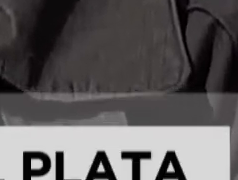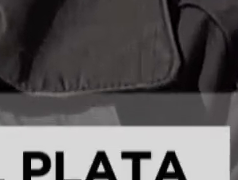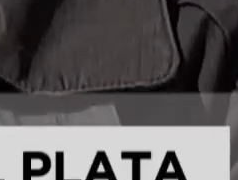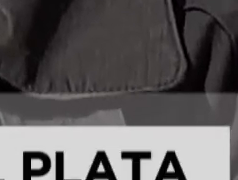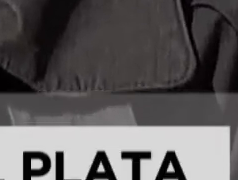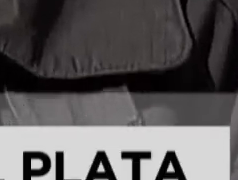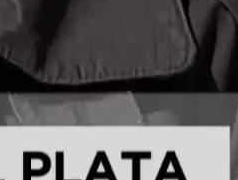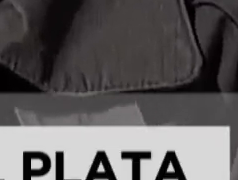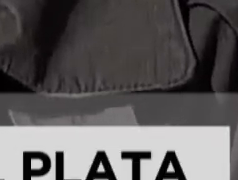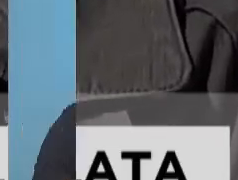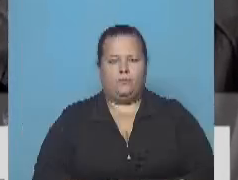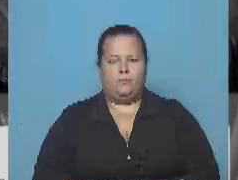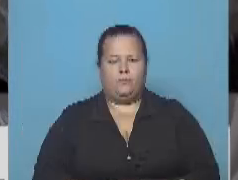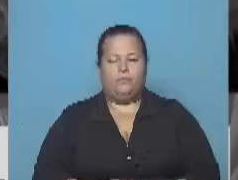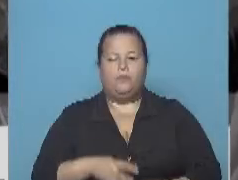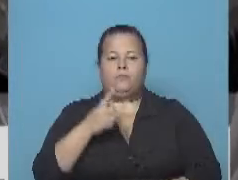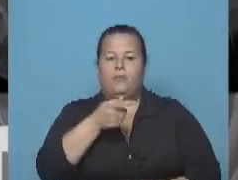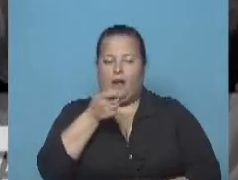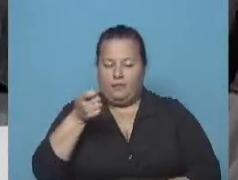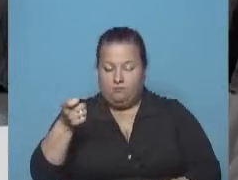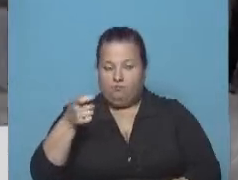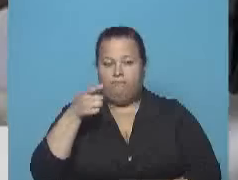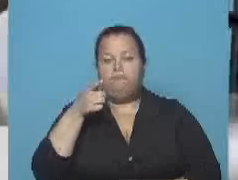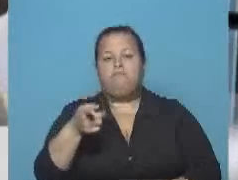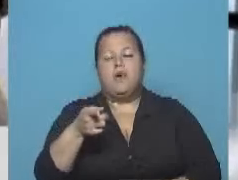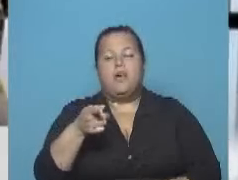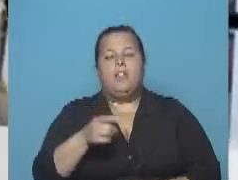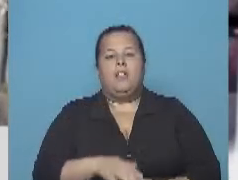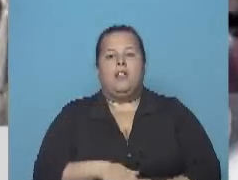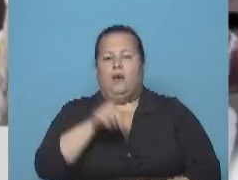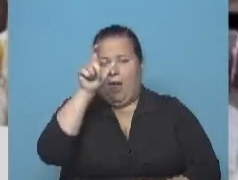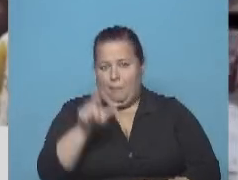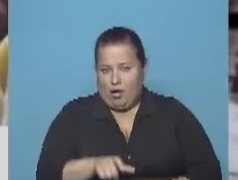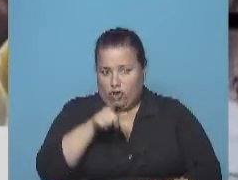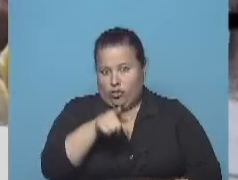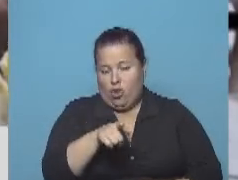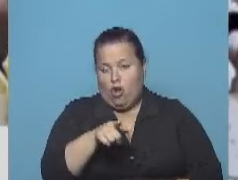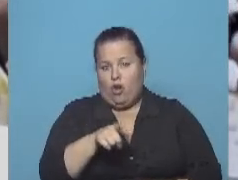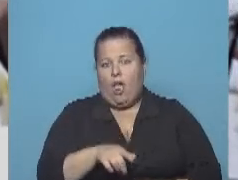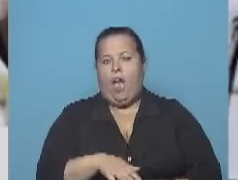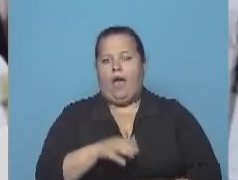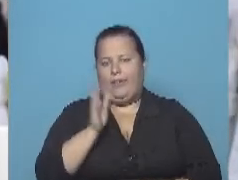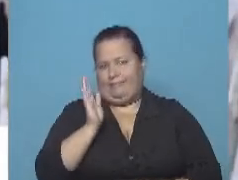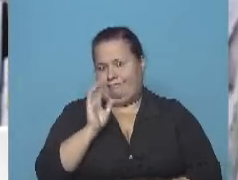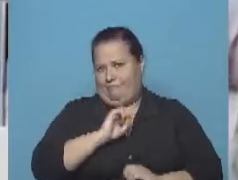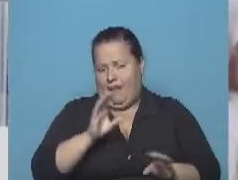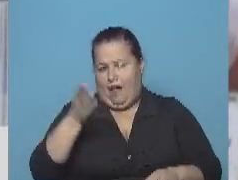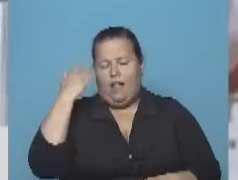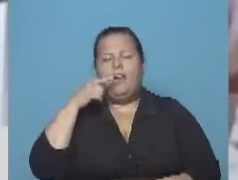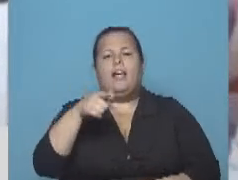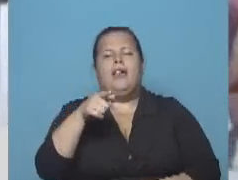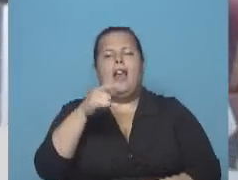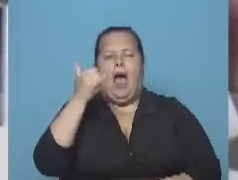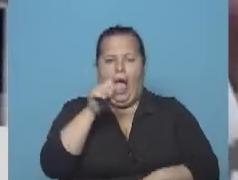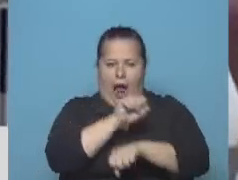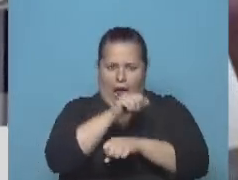ilegales y dos asesinatos eh es un personaje nefasto está con